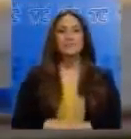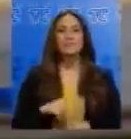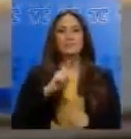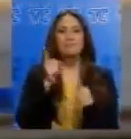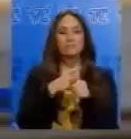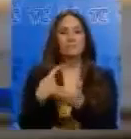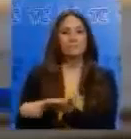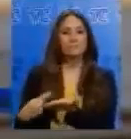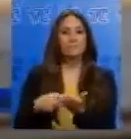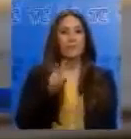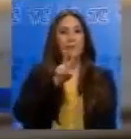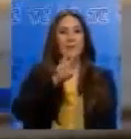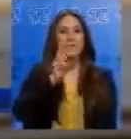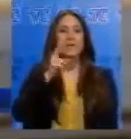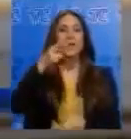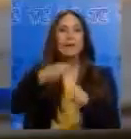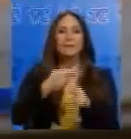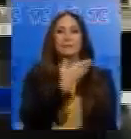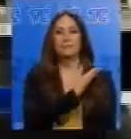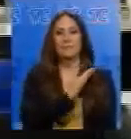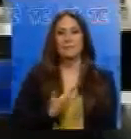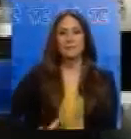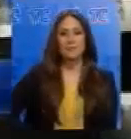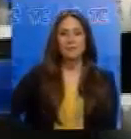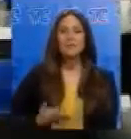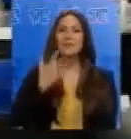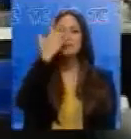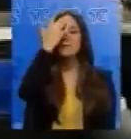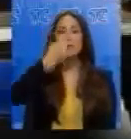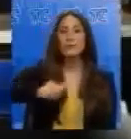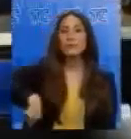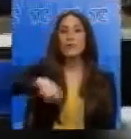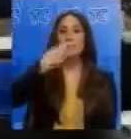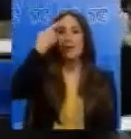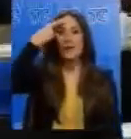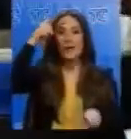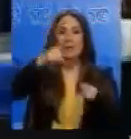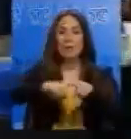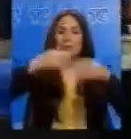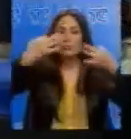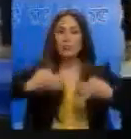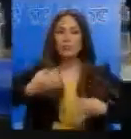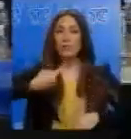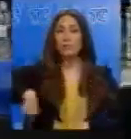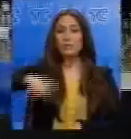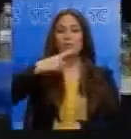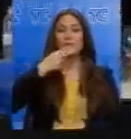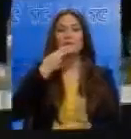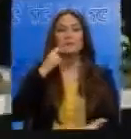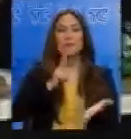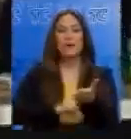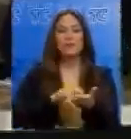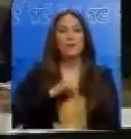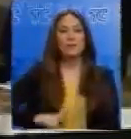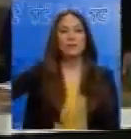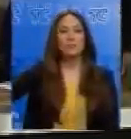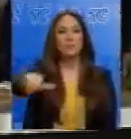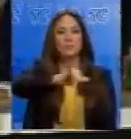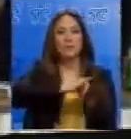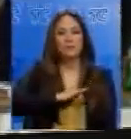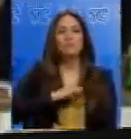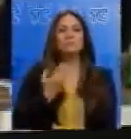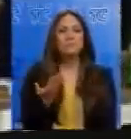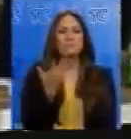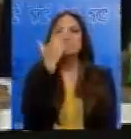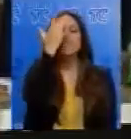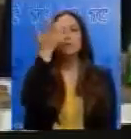de 26 expresidentes que mediante un acuerdo oficial firmaron una carta democrática respecto de